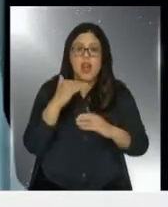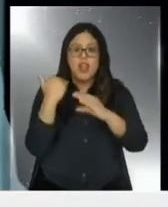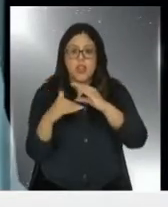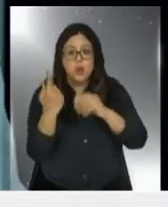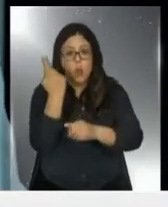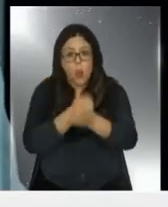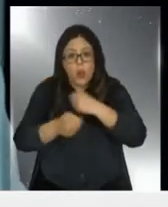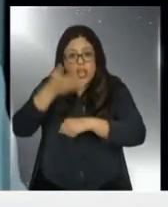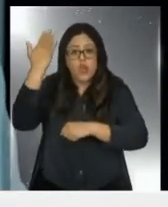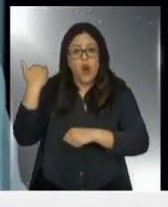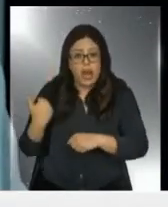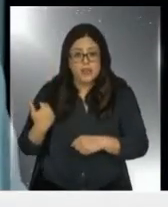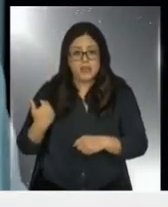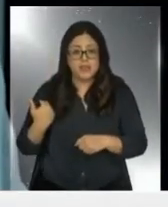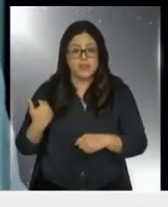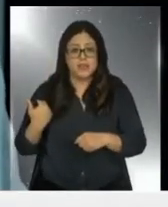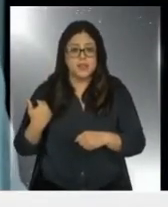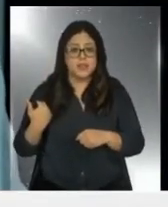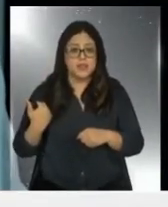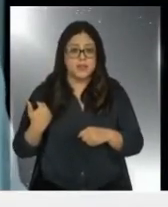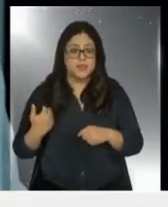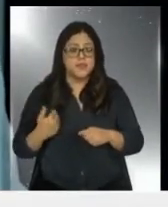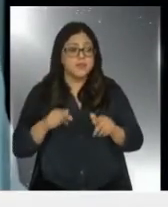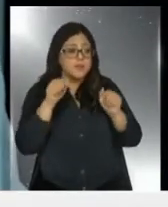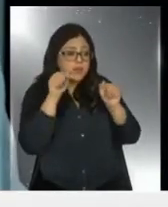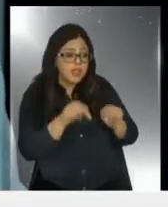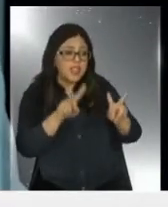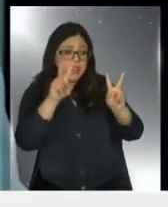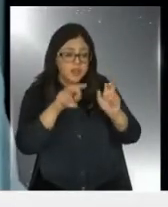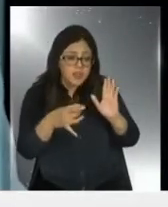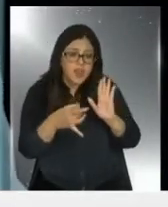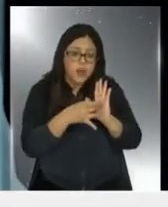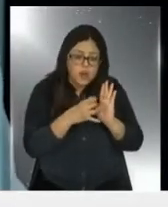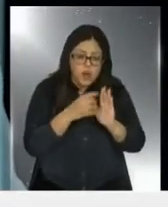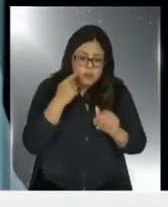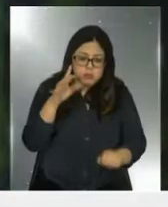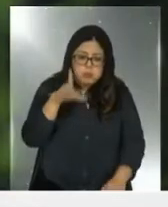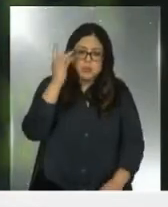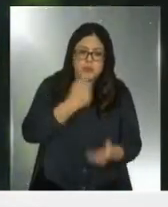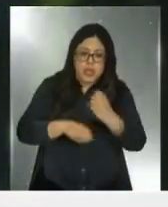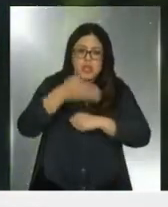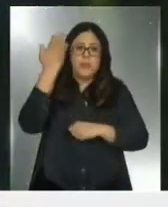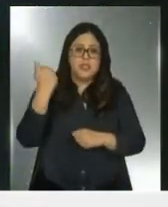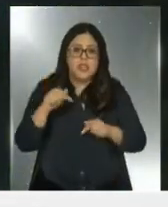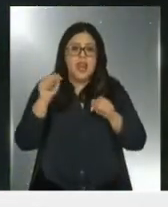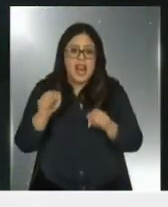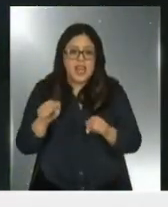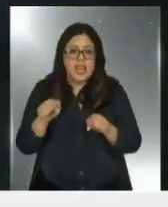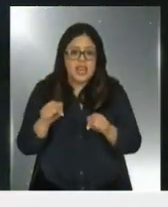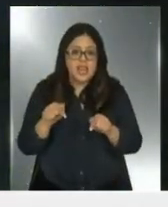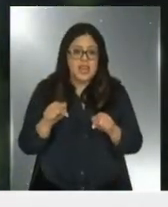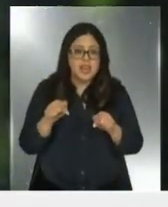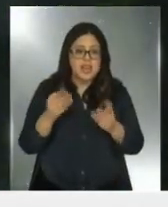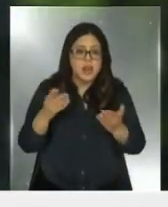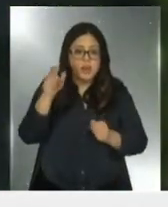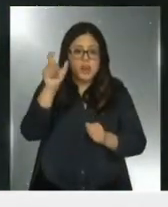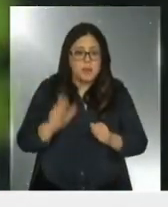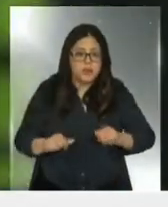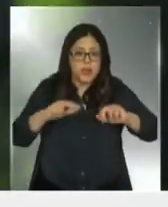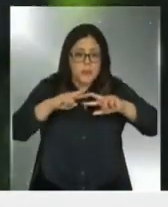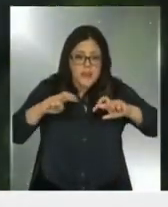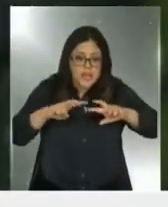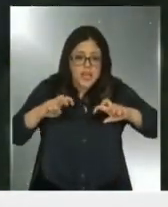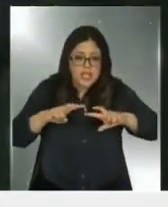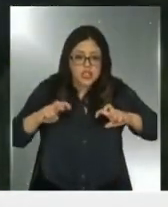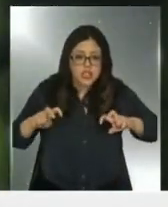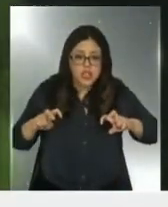un año antes del ataque. Cuando esta vulnerabilidad se descubrió originalmente el año pasado, una vulnerabilidad que fue descubierta por un investigador de seguridad. Y